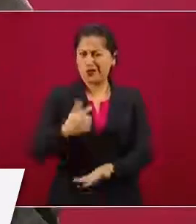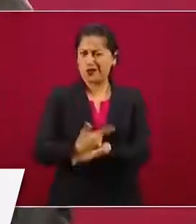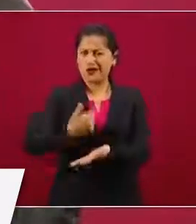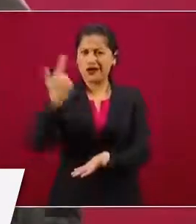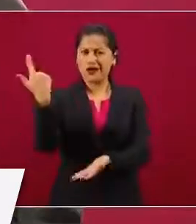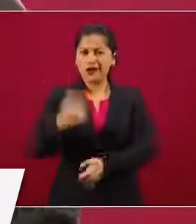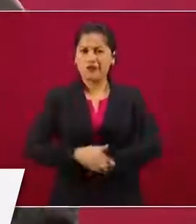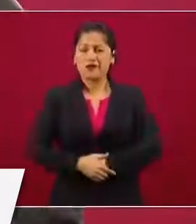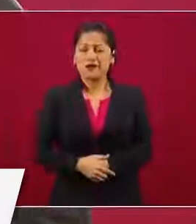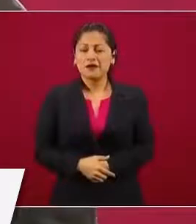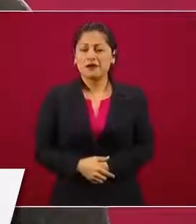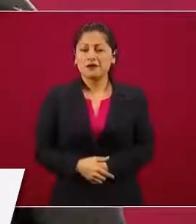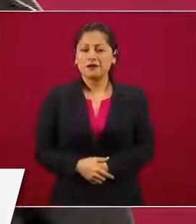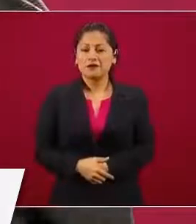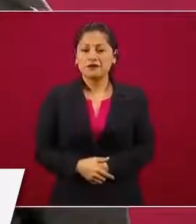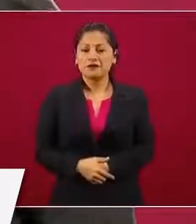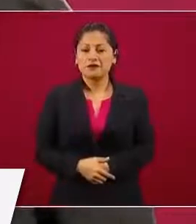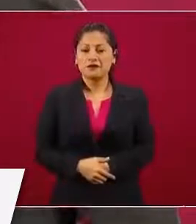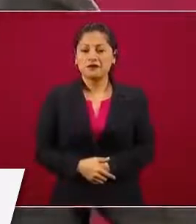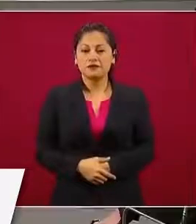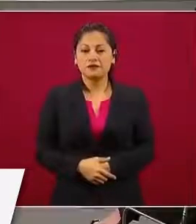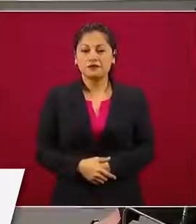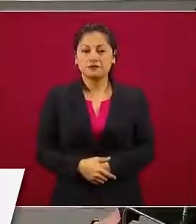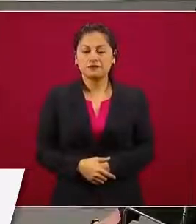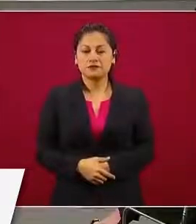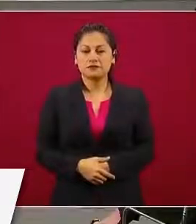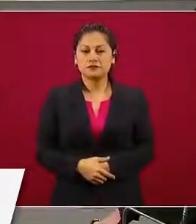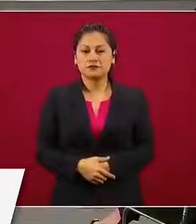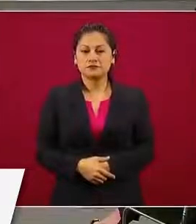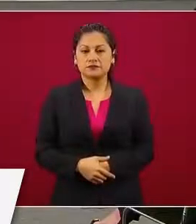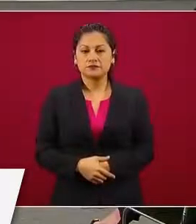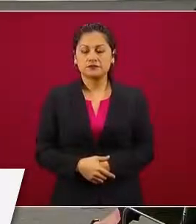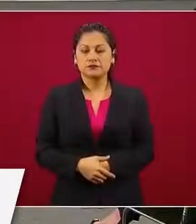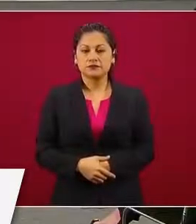Si hacemos la historia,